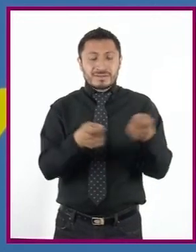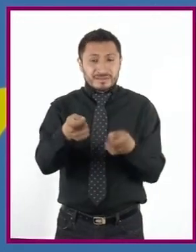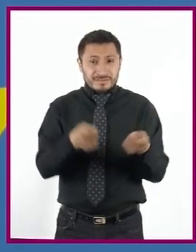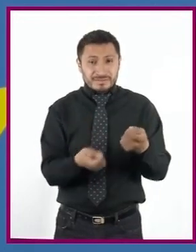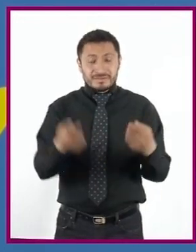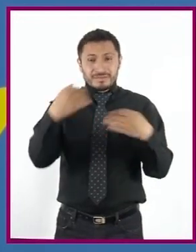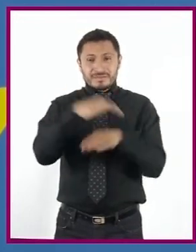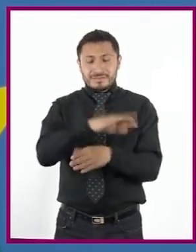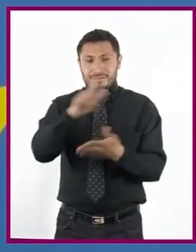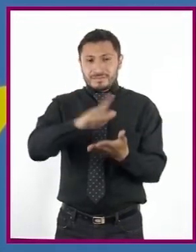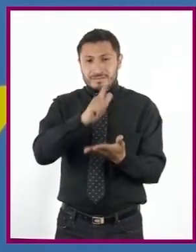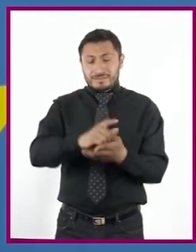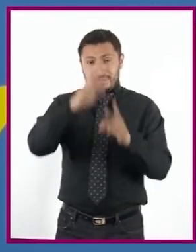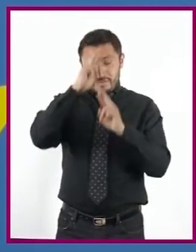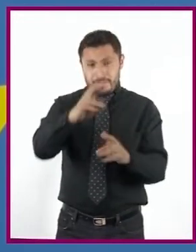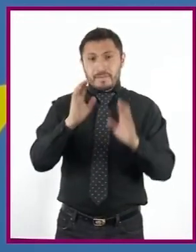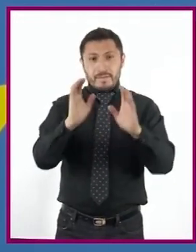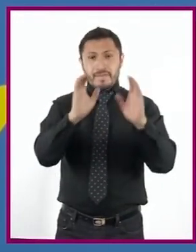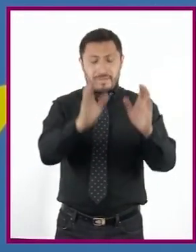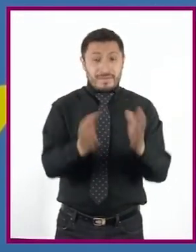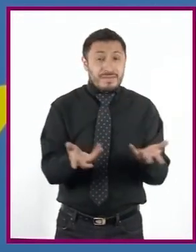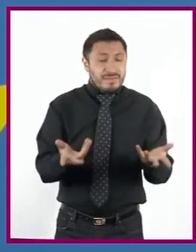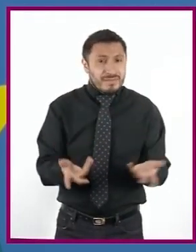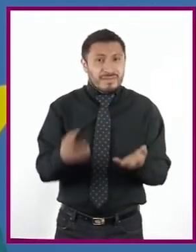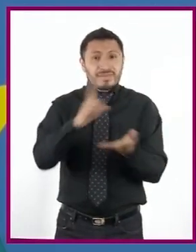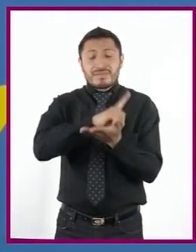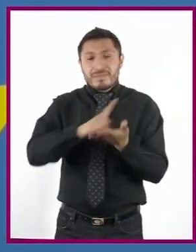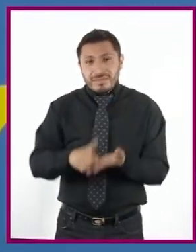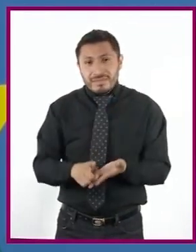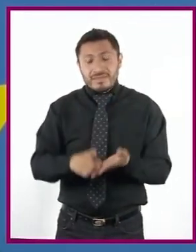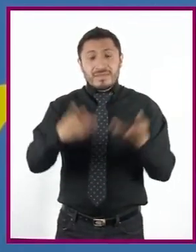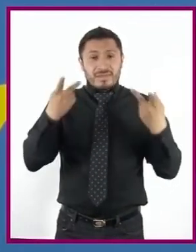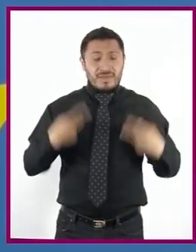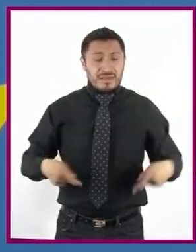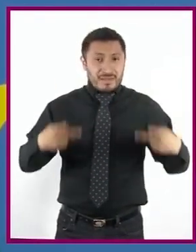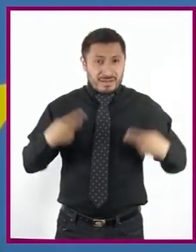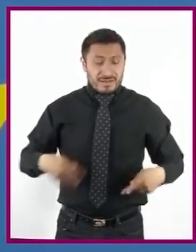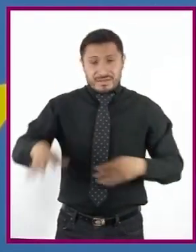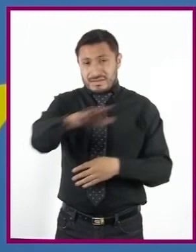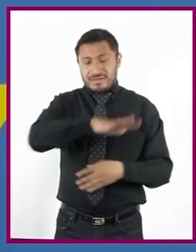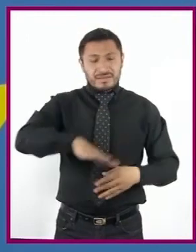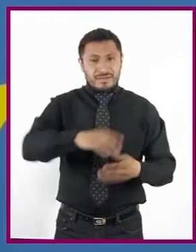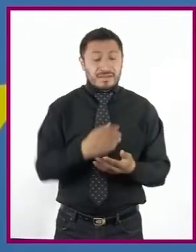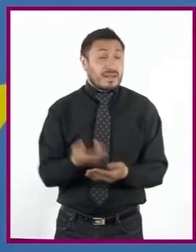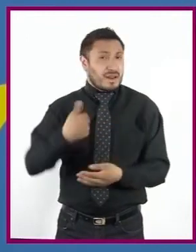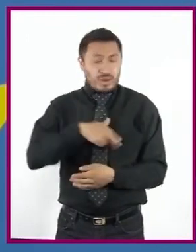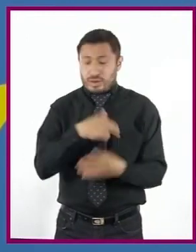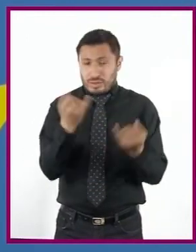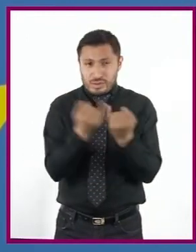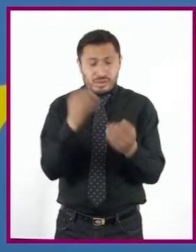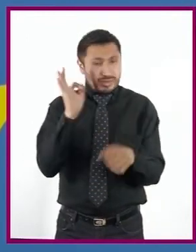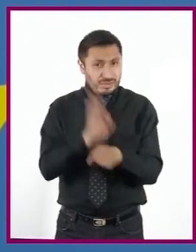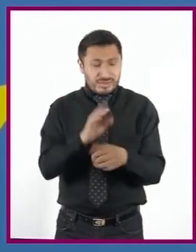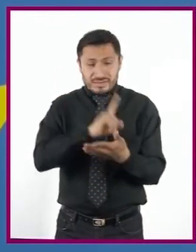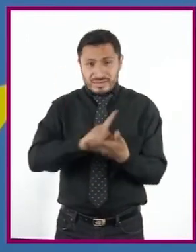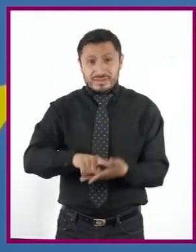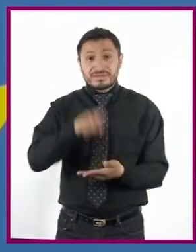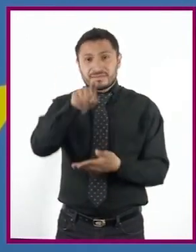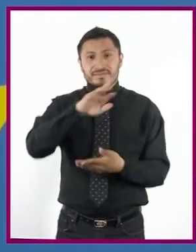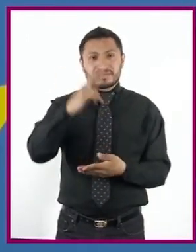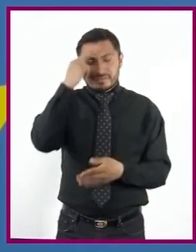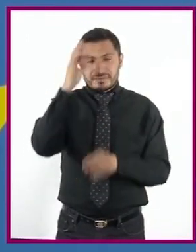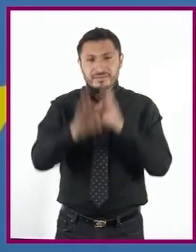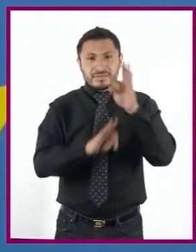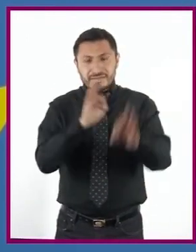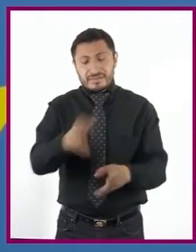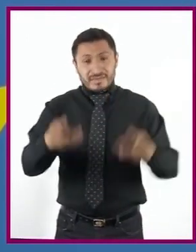marco de legalidad, cuidando siempre los derechos de las y los demás y los nuestros. Recuerden que el trato